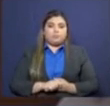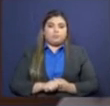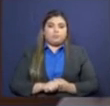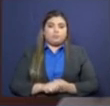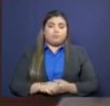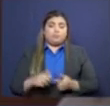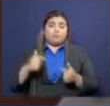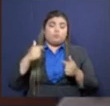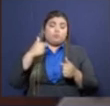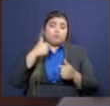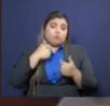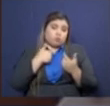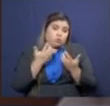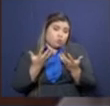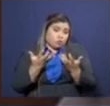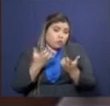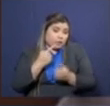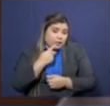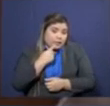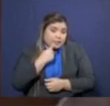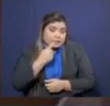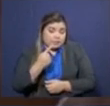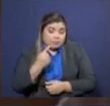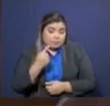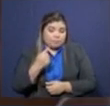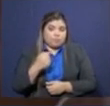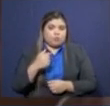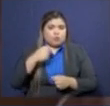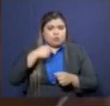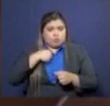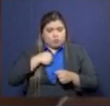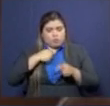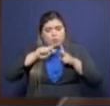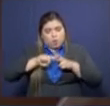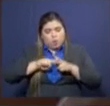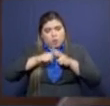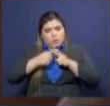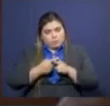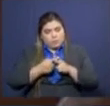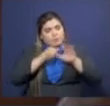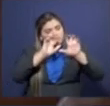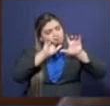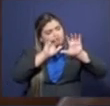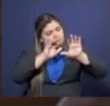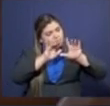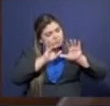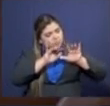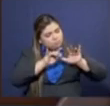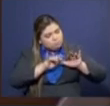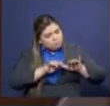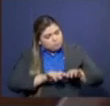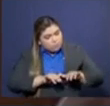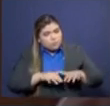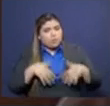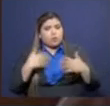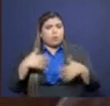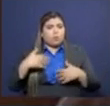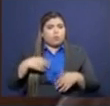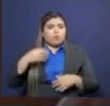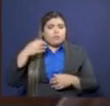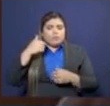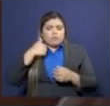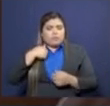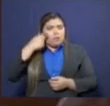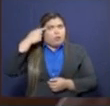Quiero confesarles que cuando empecé a escribir este informe pasaron por mi mente